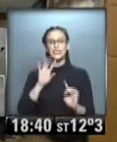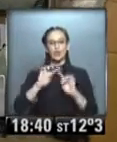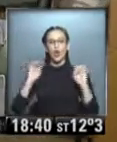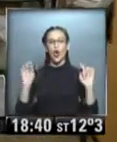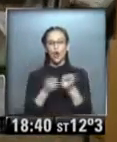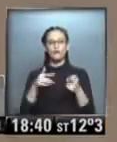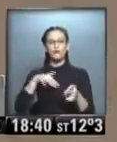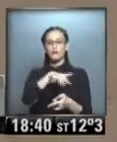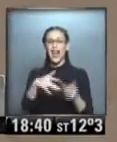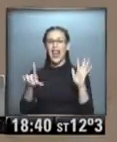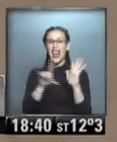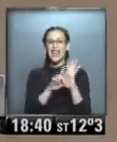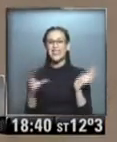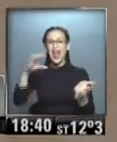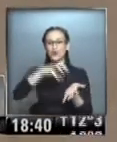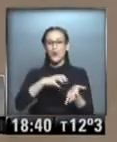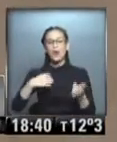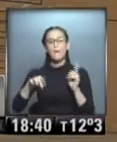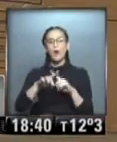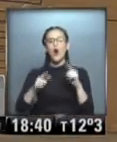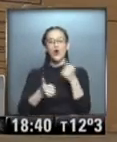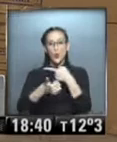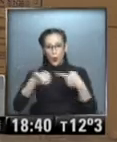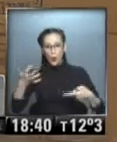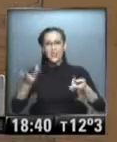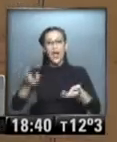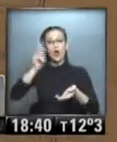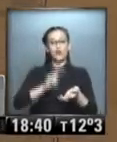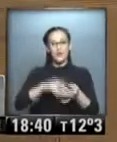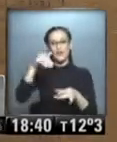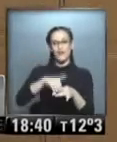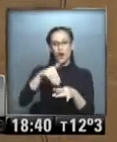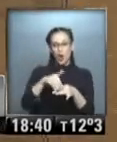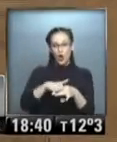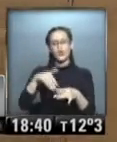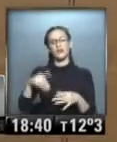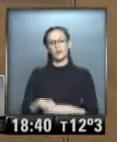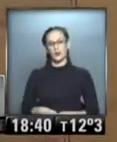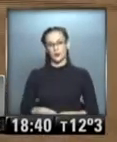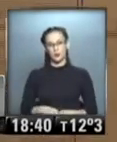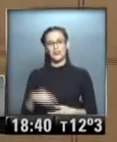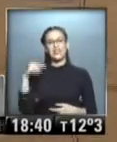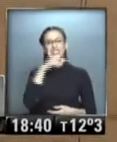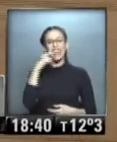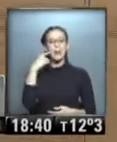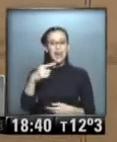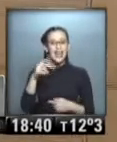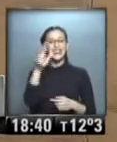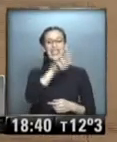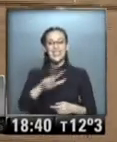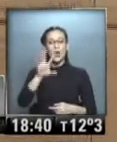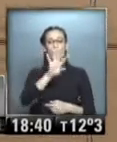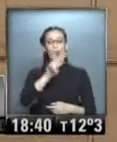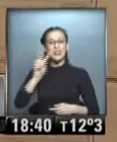desde hoy hasta el viernes para el recuento final de los votos en las primarias de la Ciudad de Buenos Aires. Las 7.342